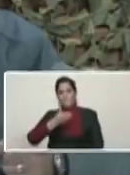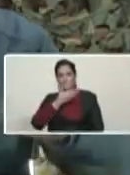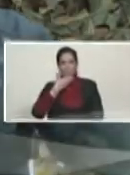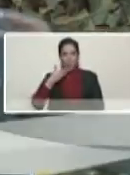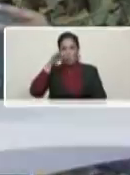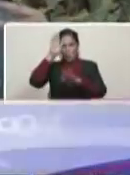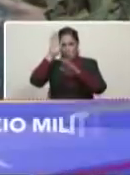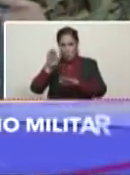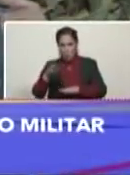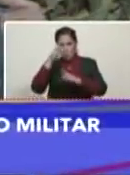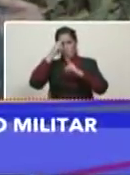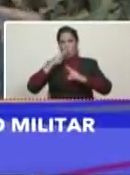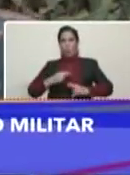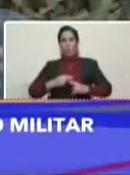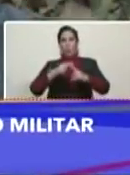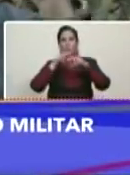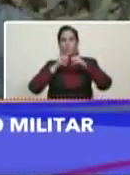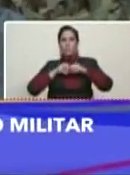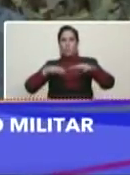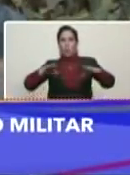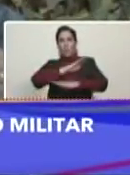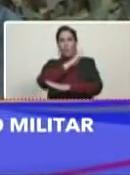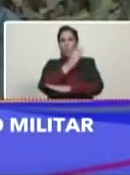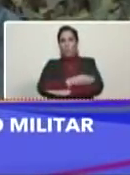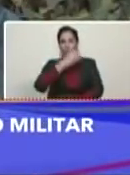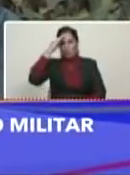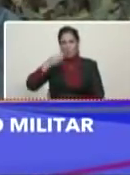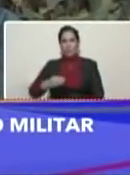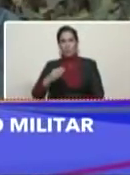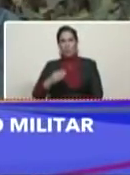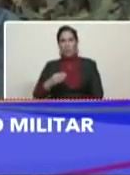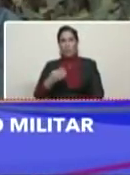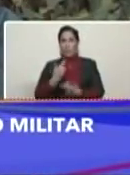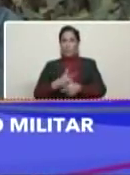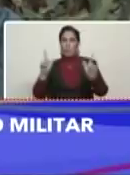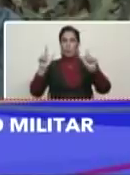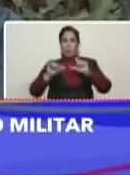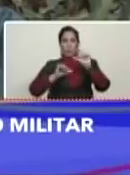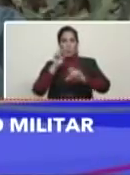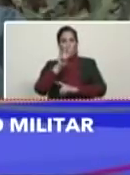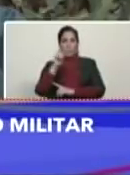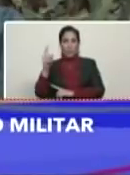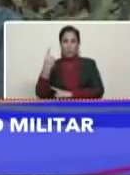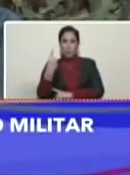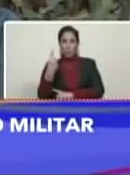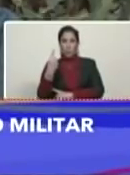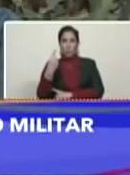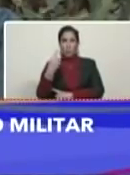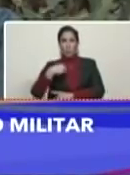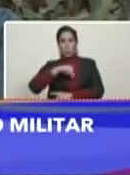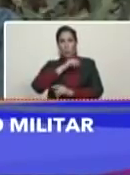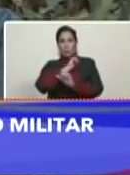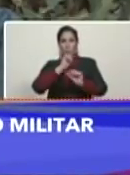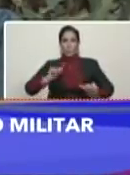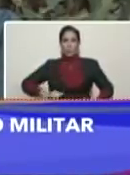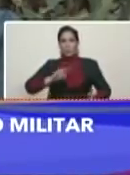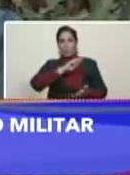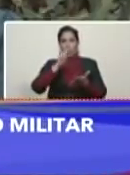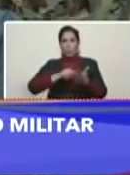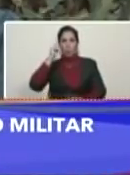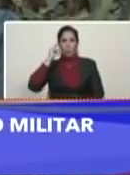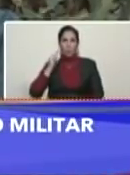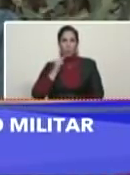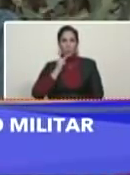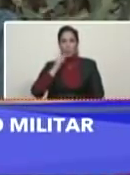tributo desplegando la fuerza militar libertadora del siglo XXI, que es nuestra Fuerza Armada Nacional Bolivariana, rendirle tributo